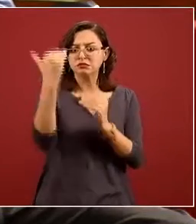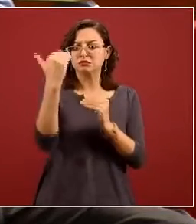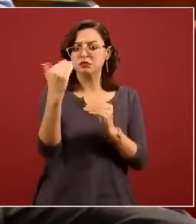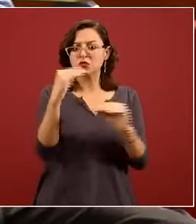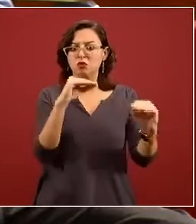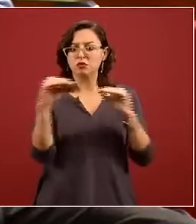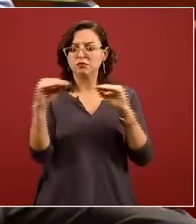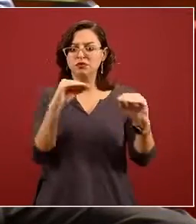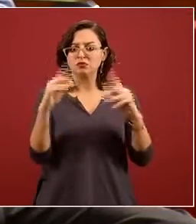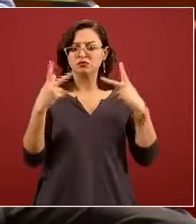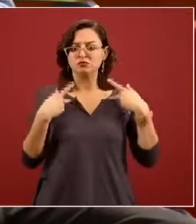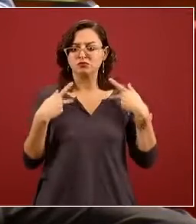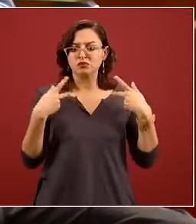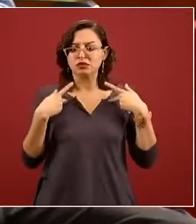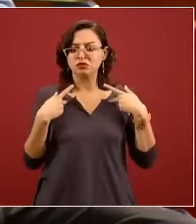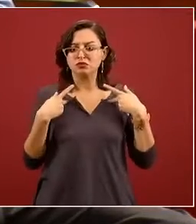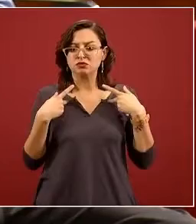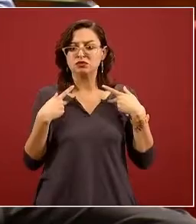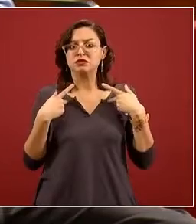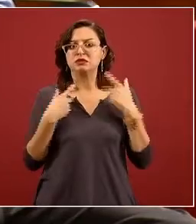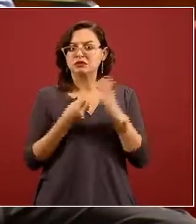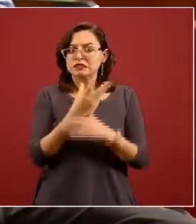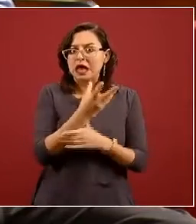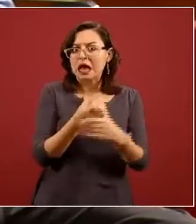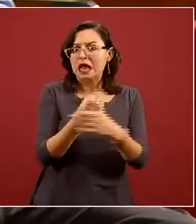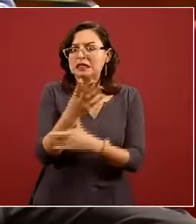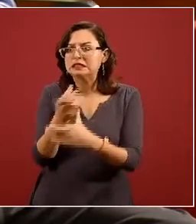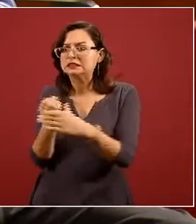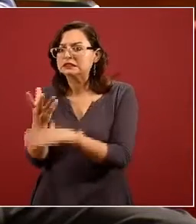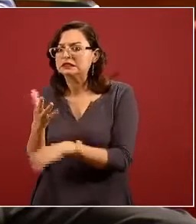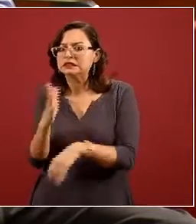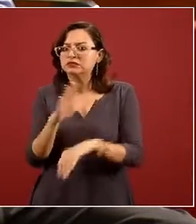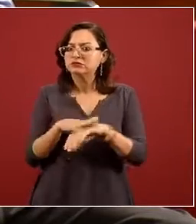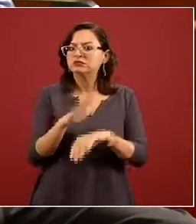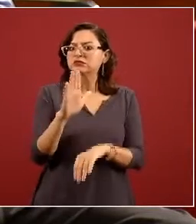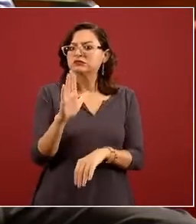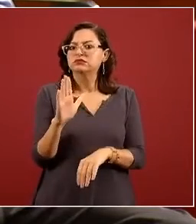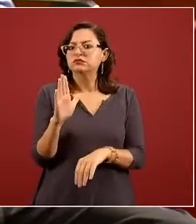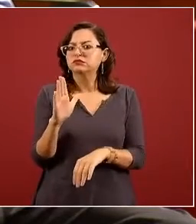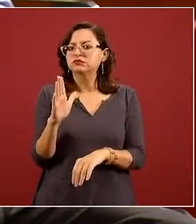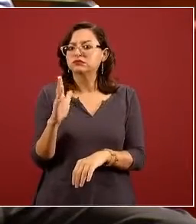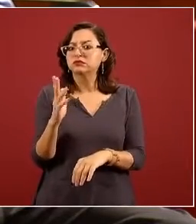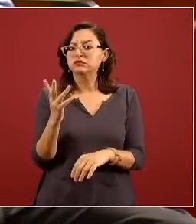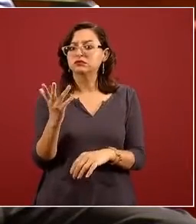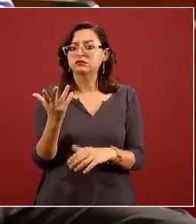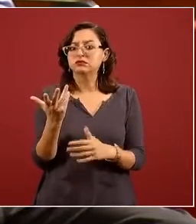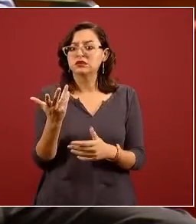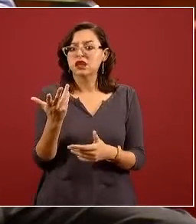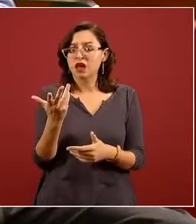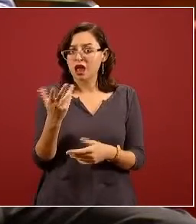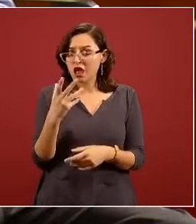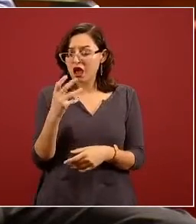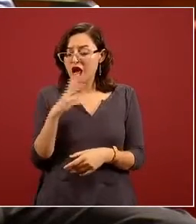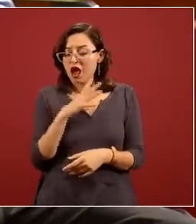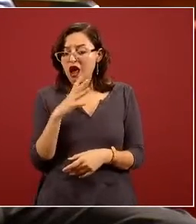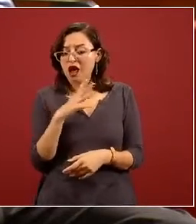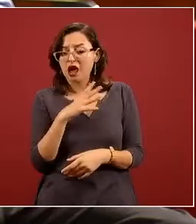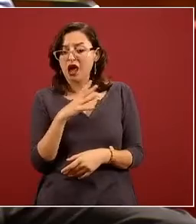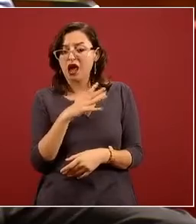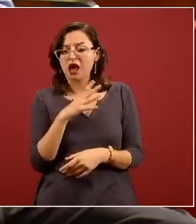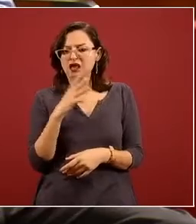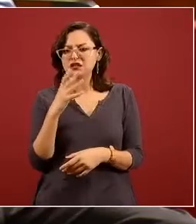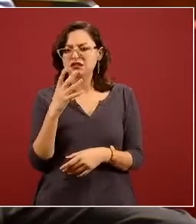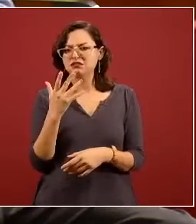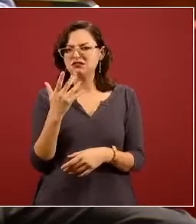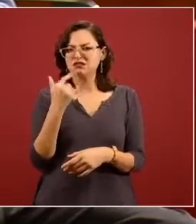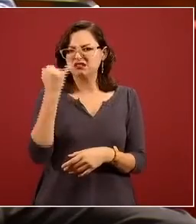¿no? O sea, como que la gente ya está saliendo más. Entonces queríamos saber más bien quería saber si tienen alguna idea